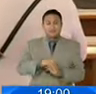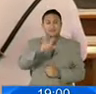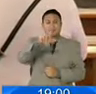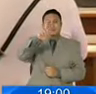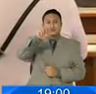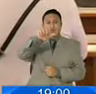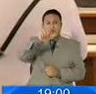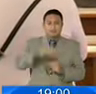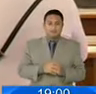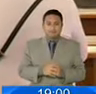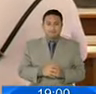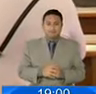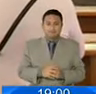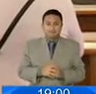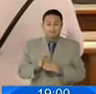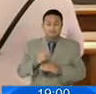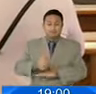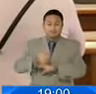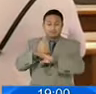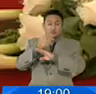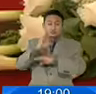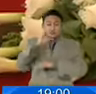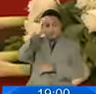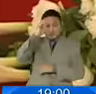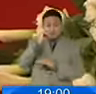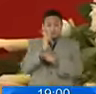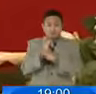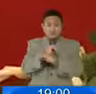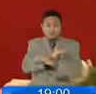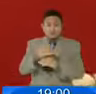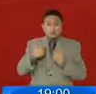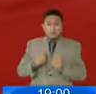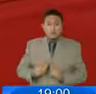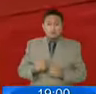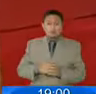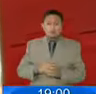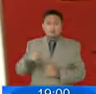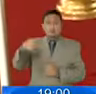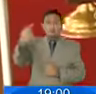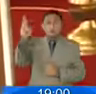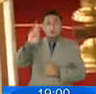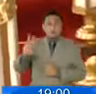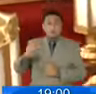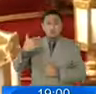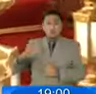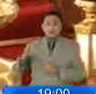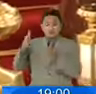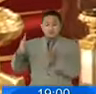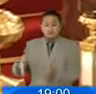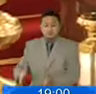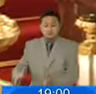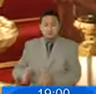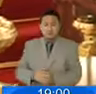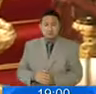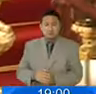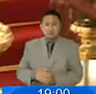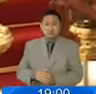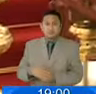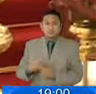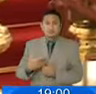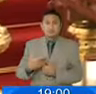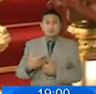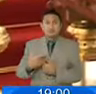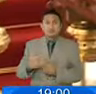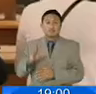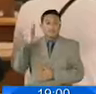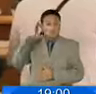Tovar la conferencia episcopal confirmó que el cuerpo de monseñor será enterrado este próximo viernes en una crita en la Catedral Metropolitana